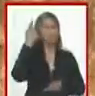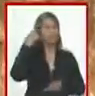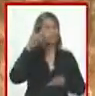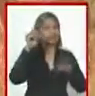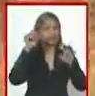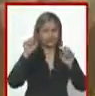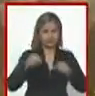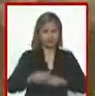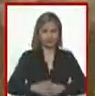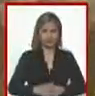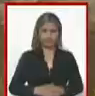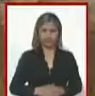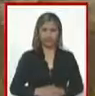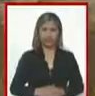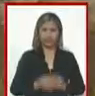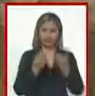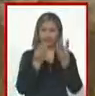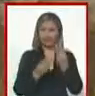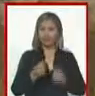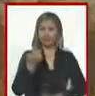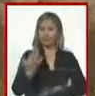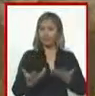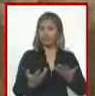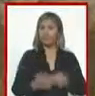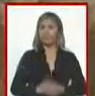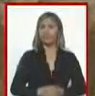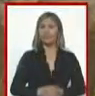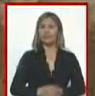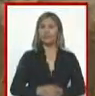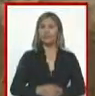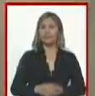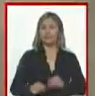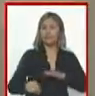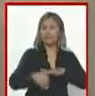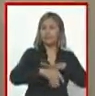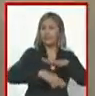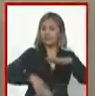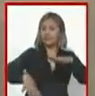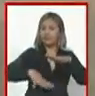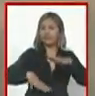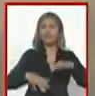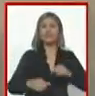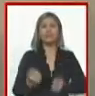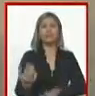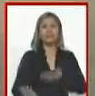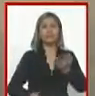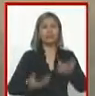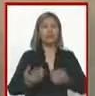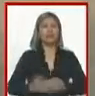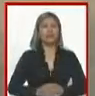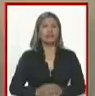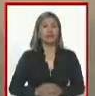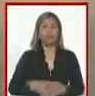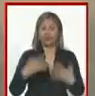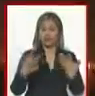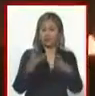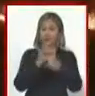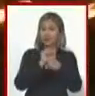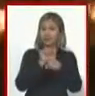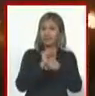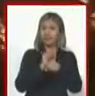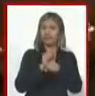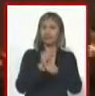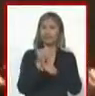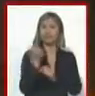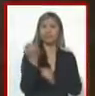para poder mitigar rociar el agua en el fuego que se está ardiendo. Están trabajando, ya